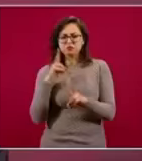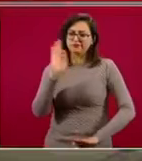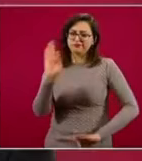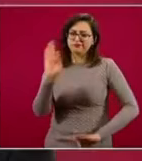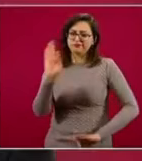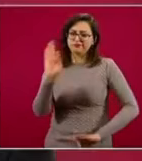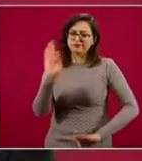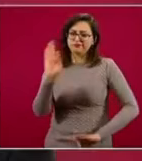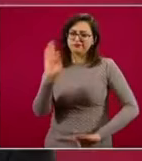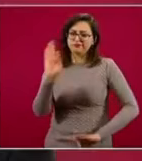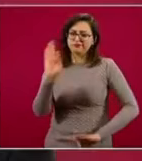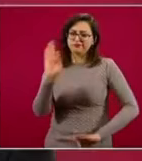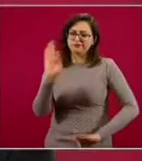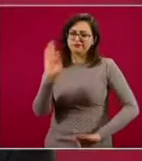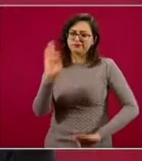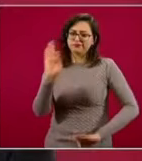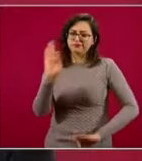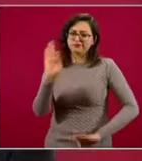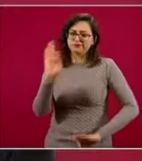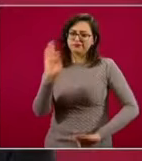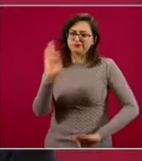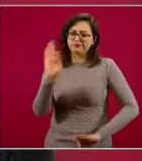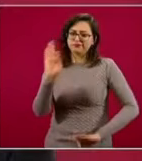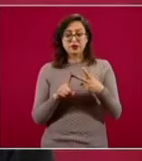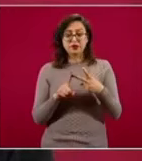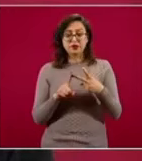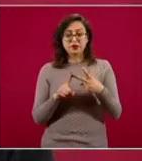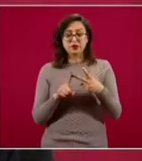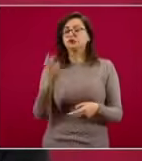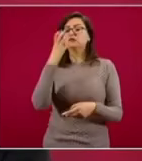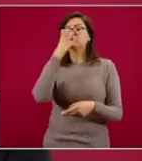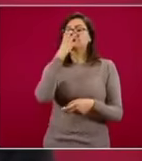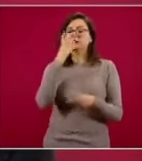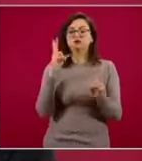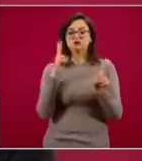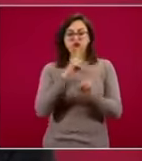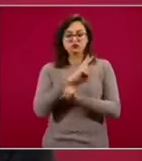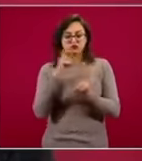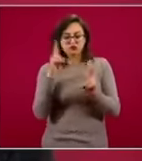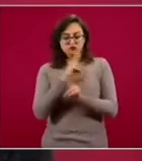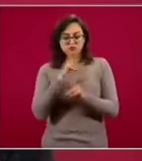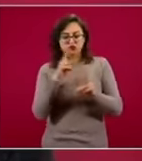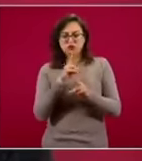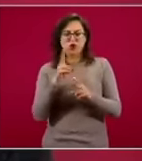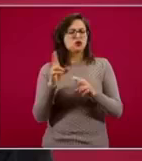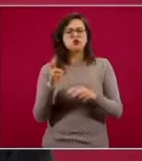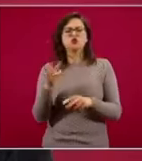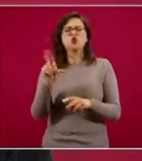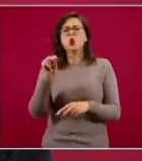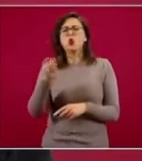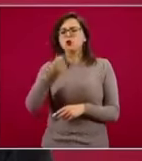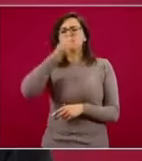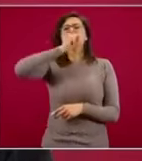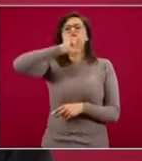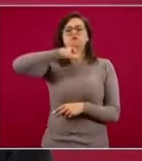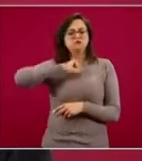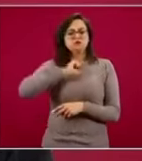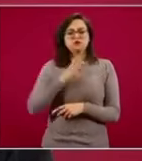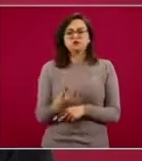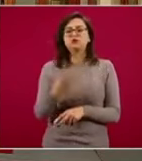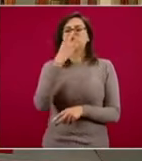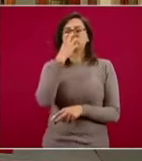dos fundamentales son la suplementación de oxígeno sin intubación y la